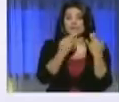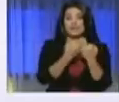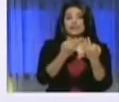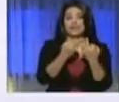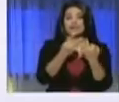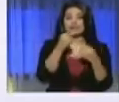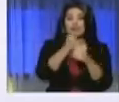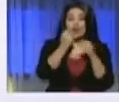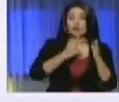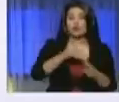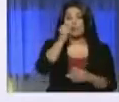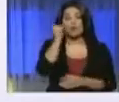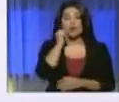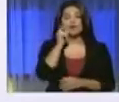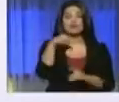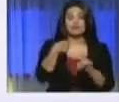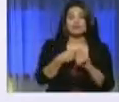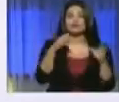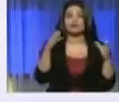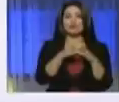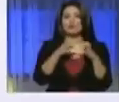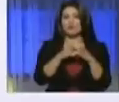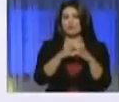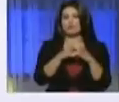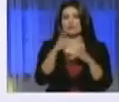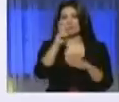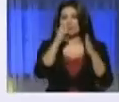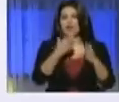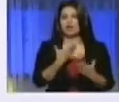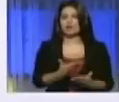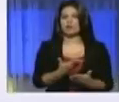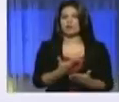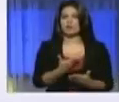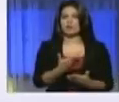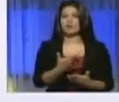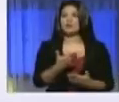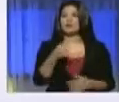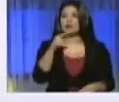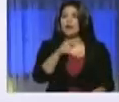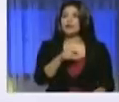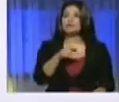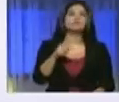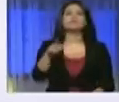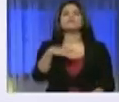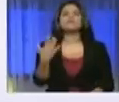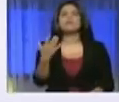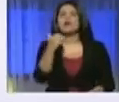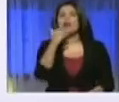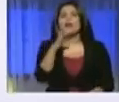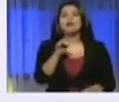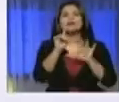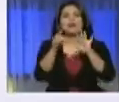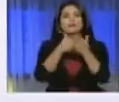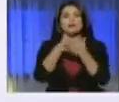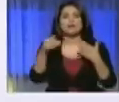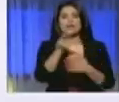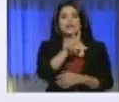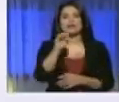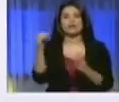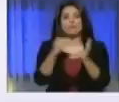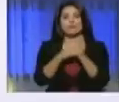y trabajadoras y de clase media venezolana, estaríamos hablando de 6.300.000